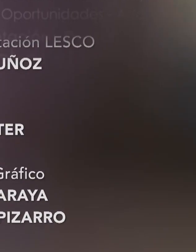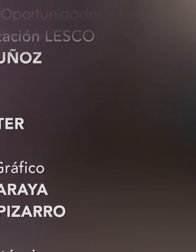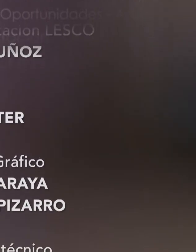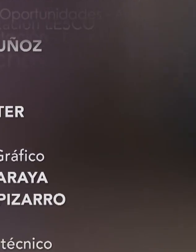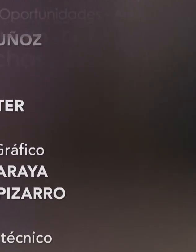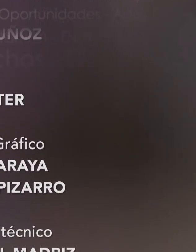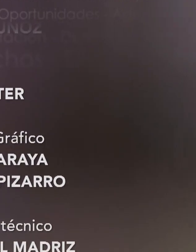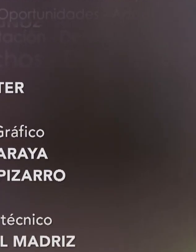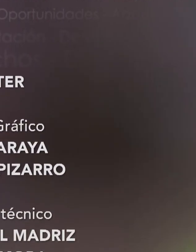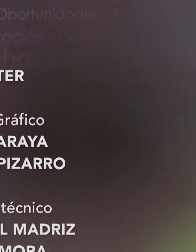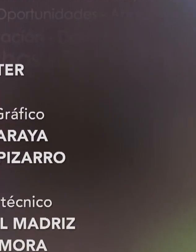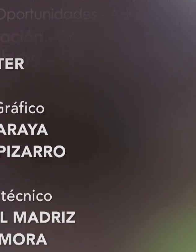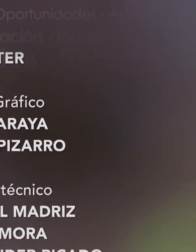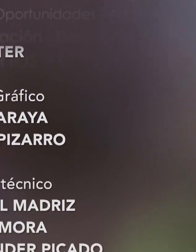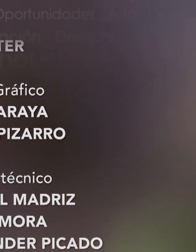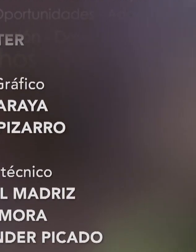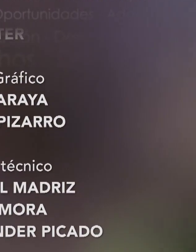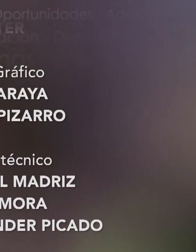i